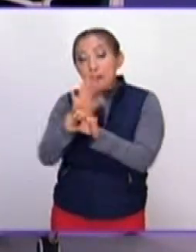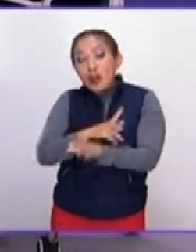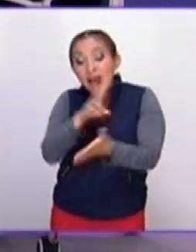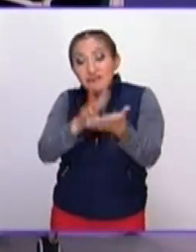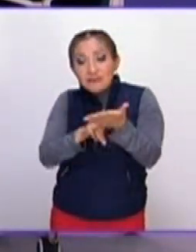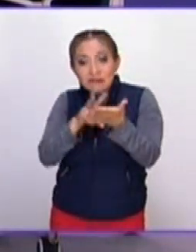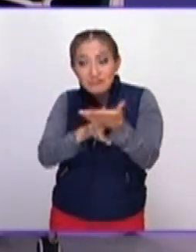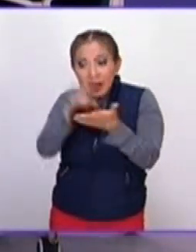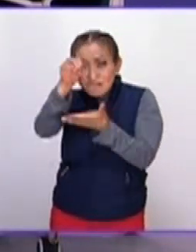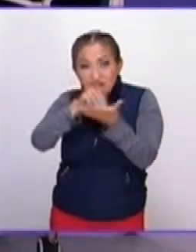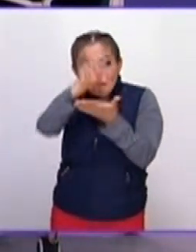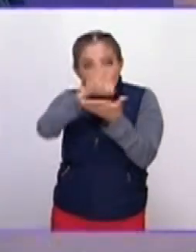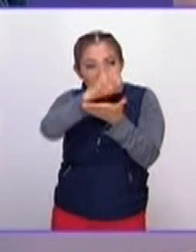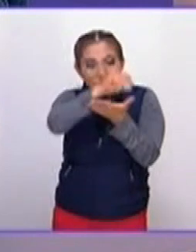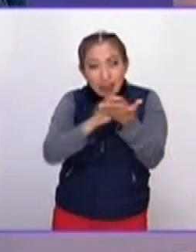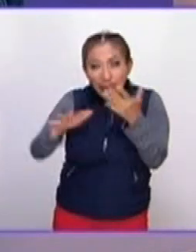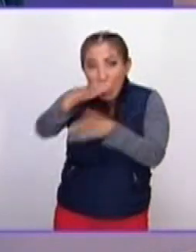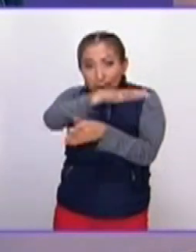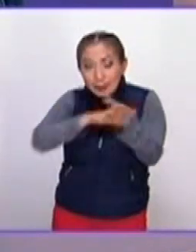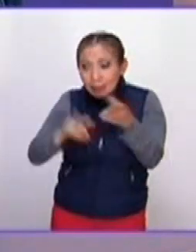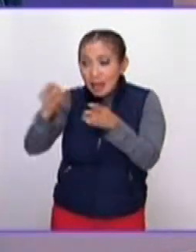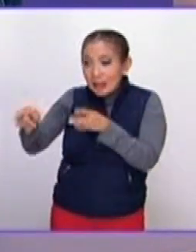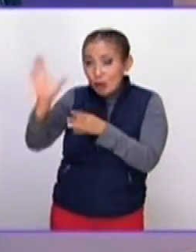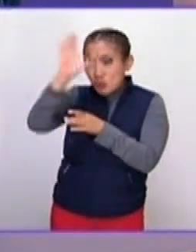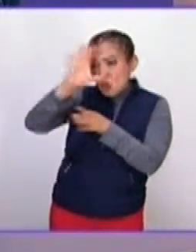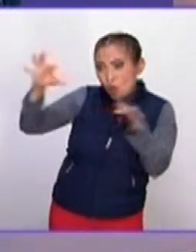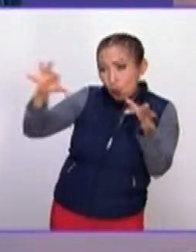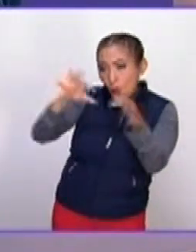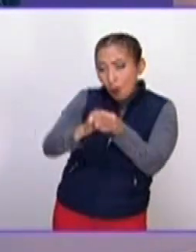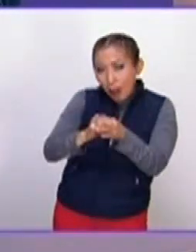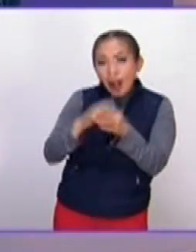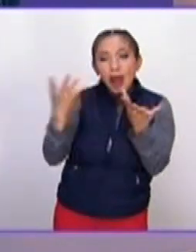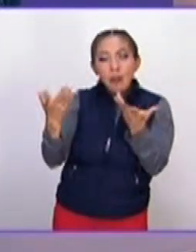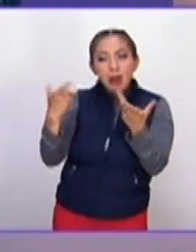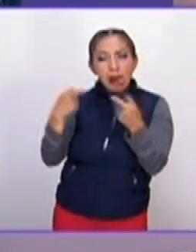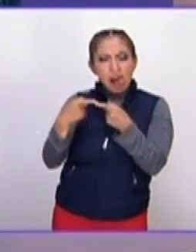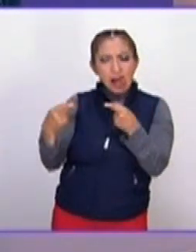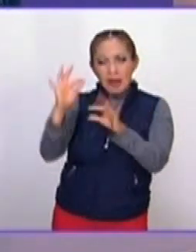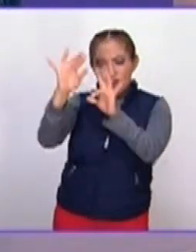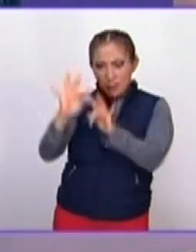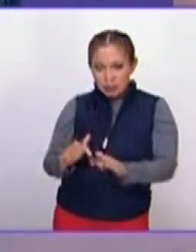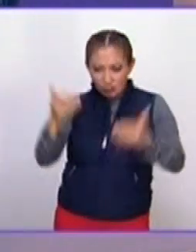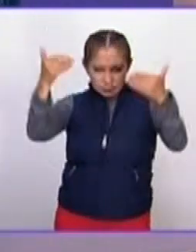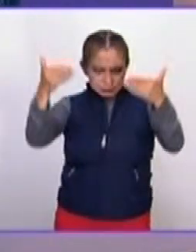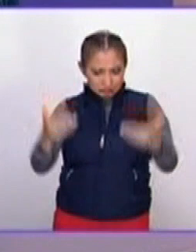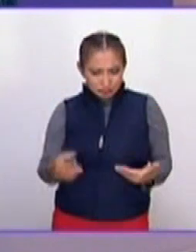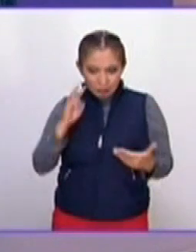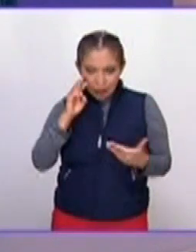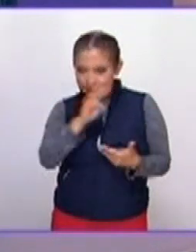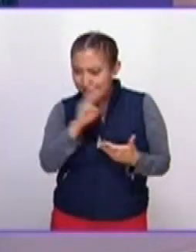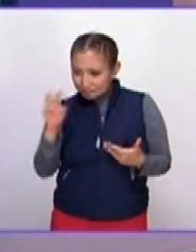valores que tenemos ambientales y los culturales se van a contraponer en la base de datos para